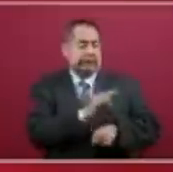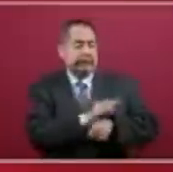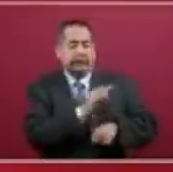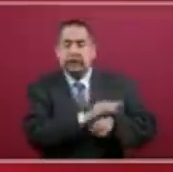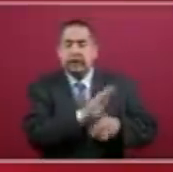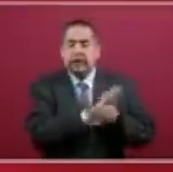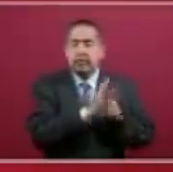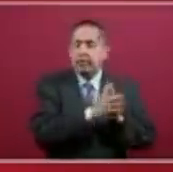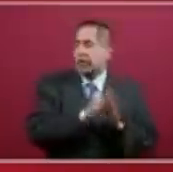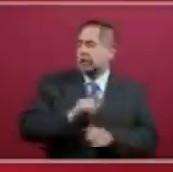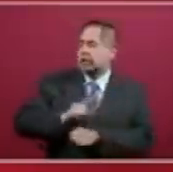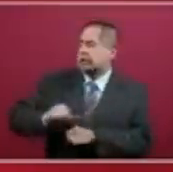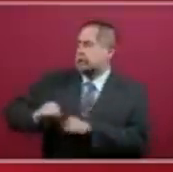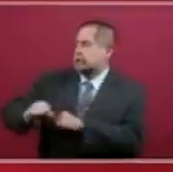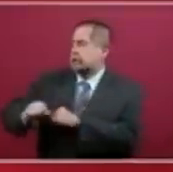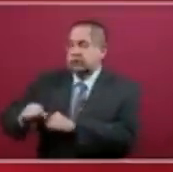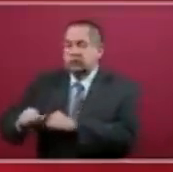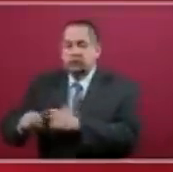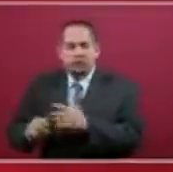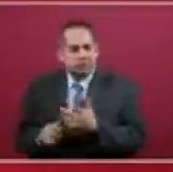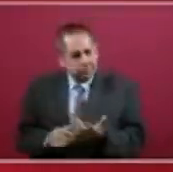la acción de